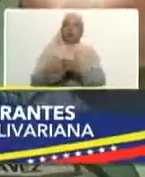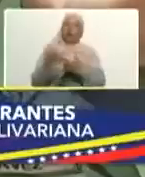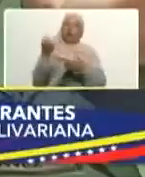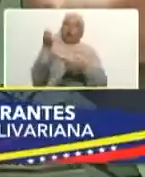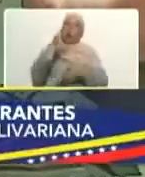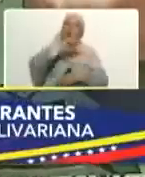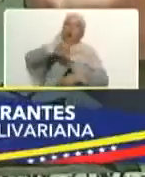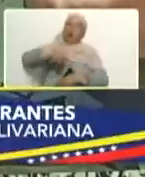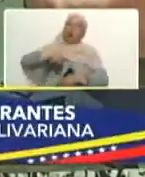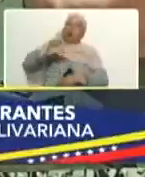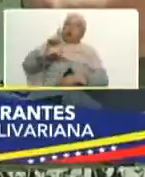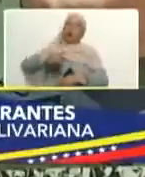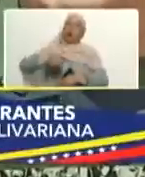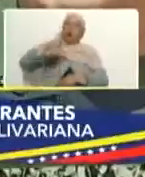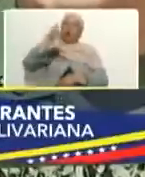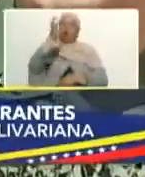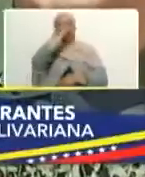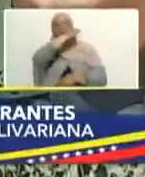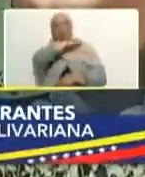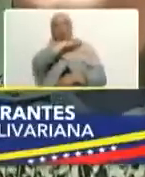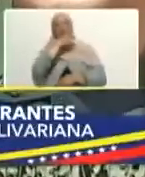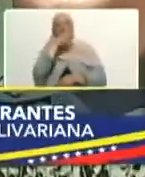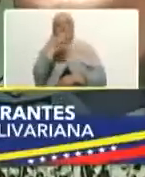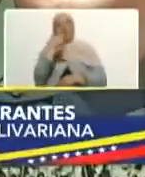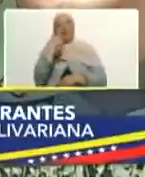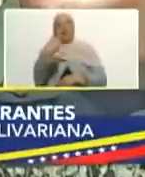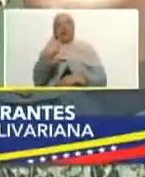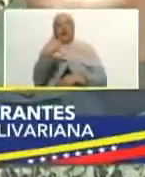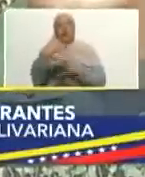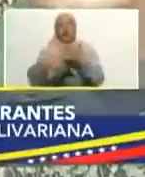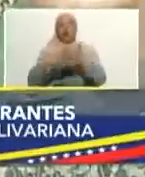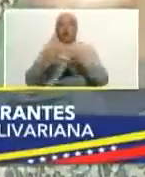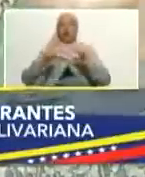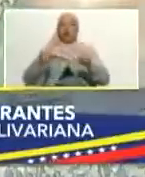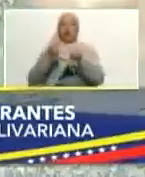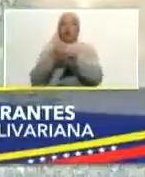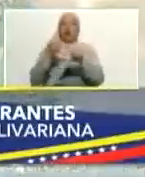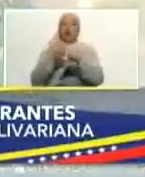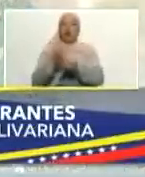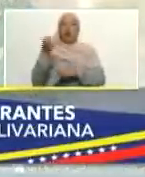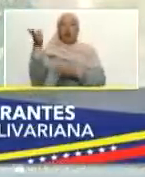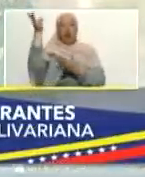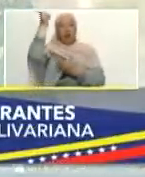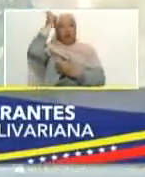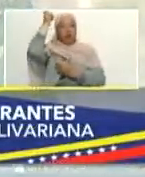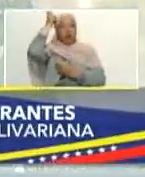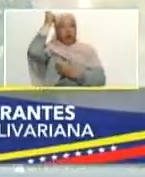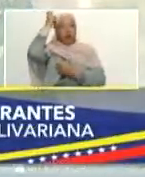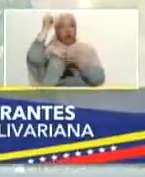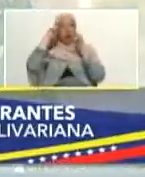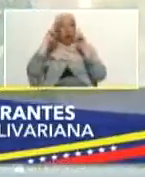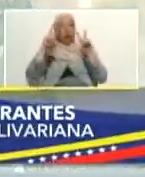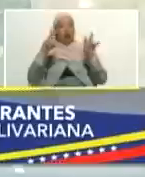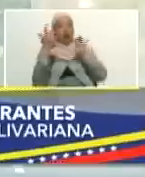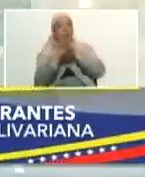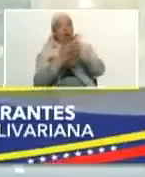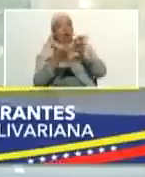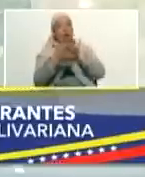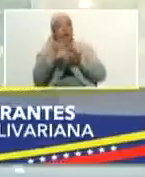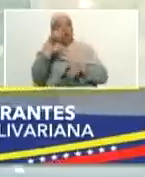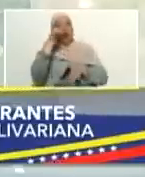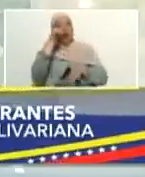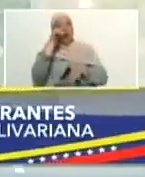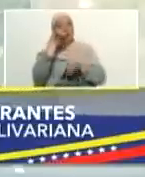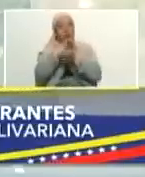le decía al general Padrino, cuando uno ve los sucesos en Perú y ve hombres